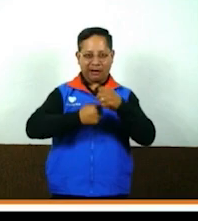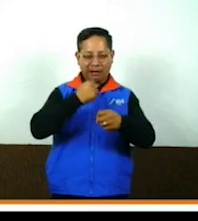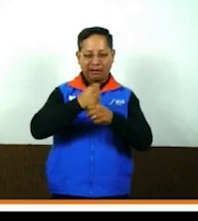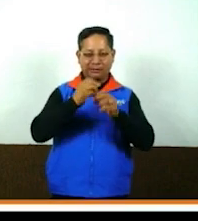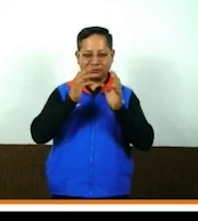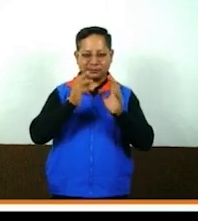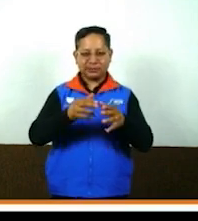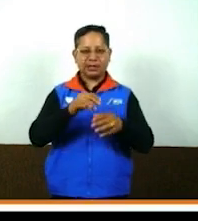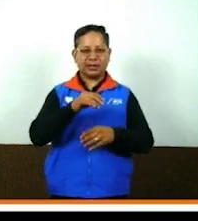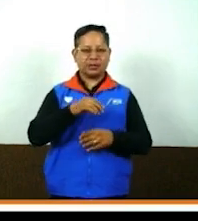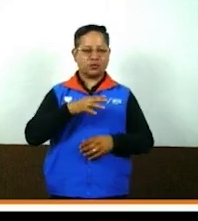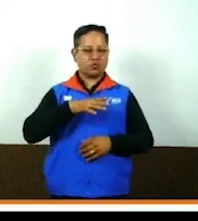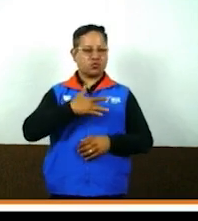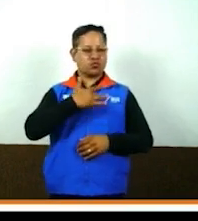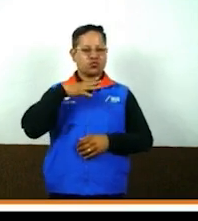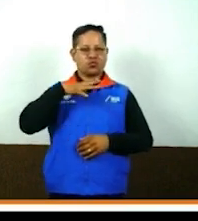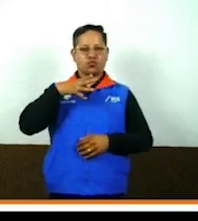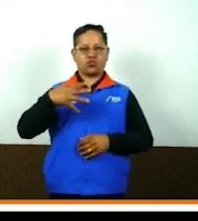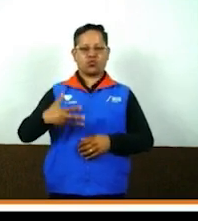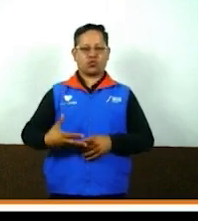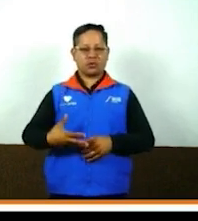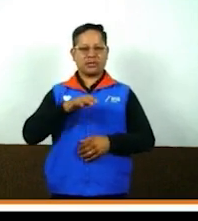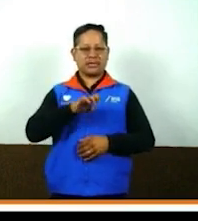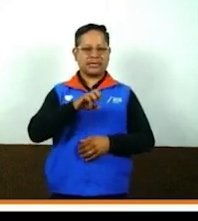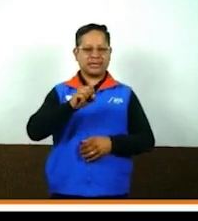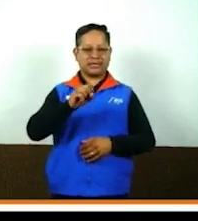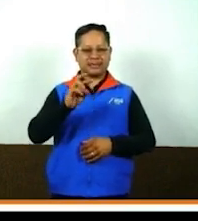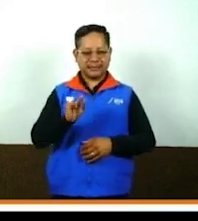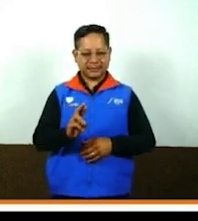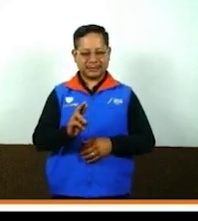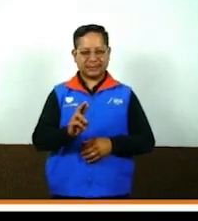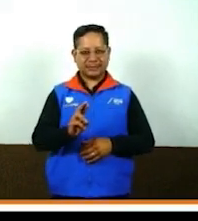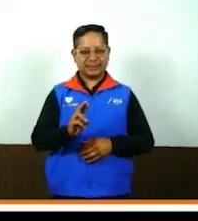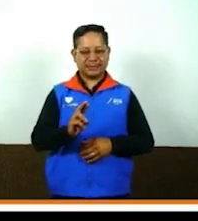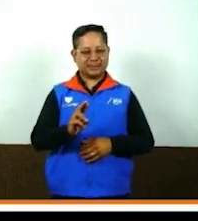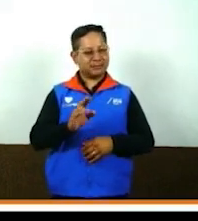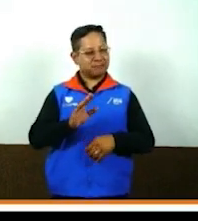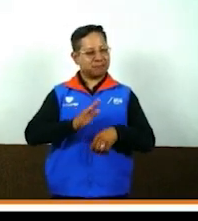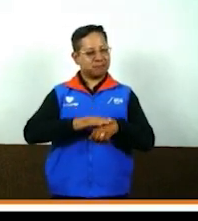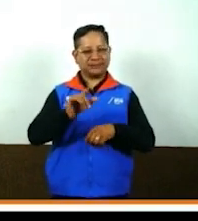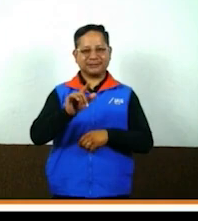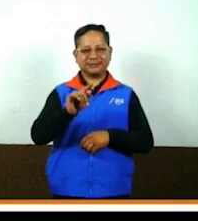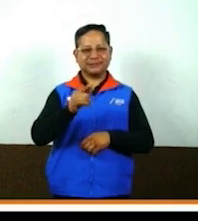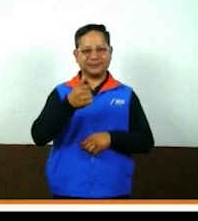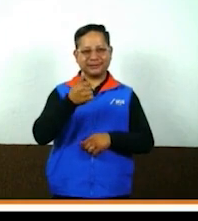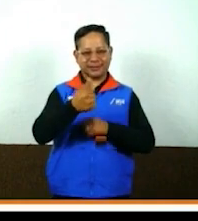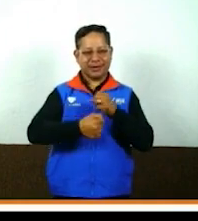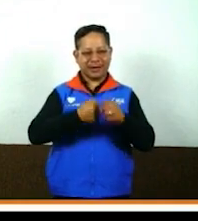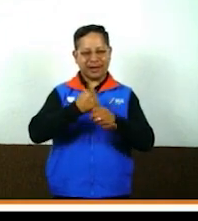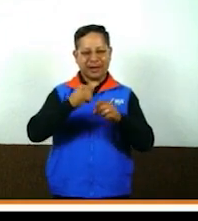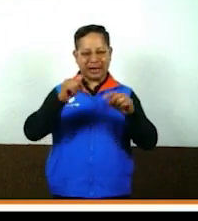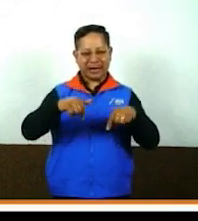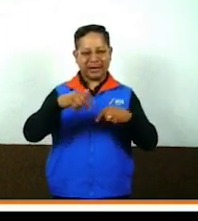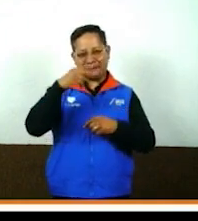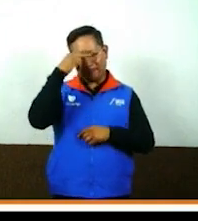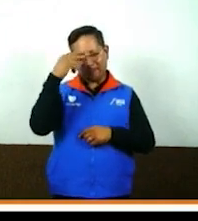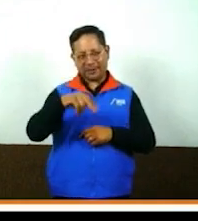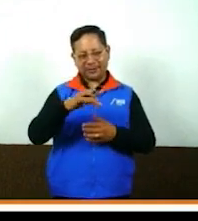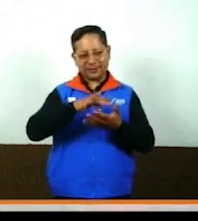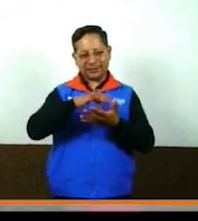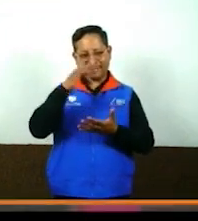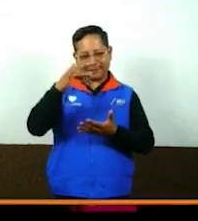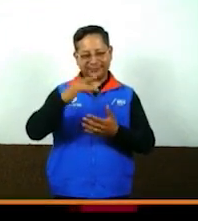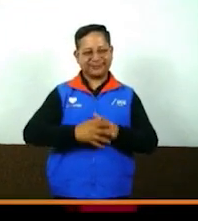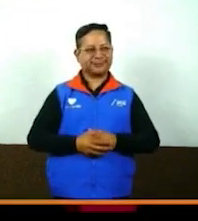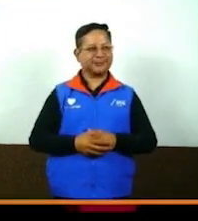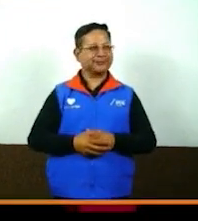recibiendo orgullosamente como empresa socialmente responsable y más de 76 años en México. Gracias por este.